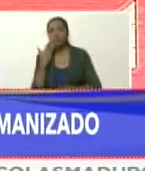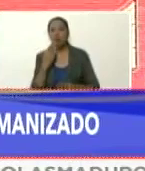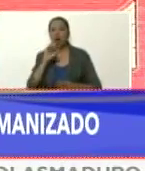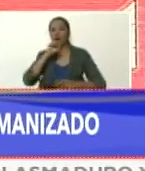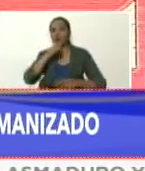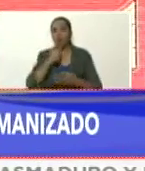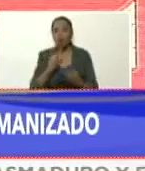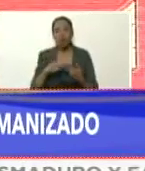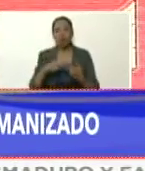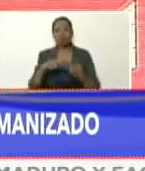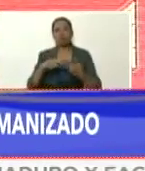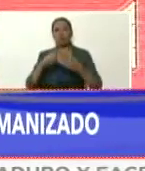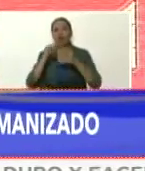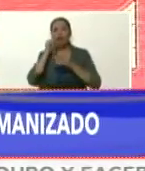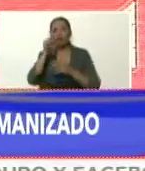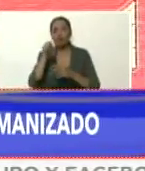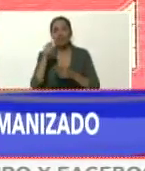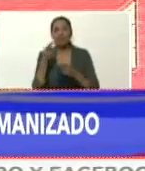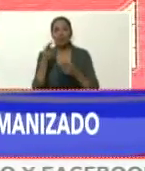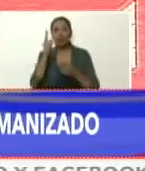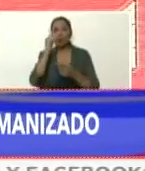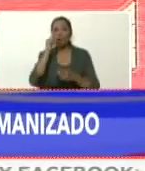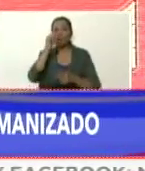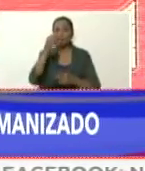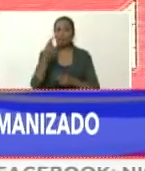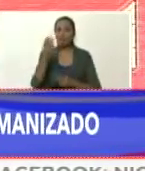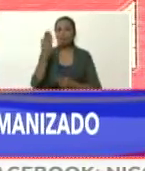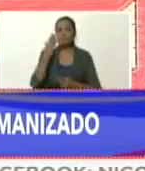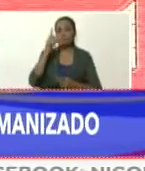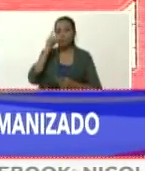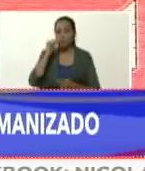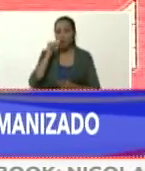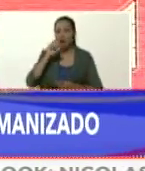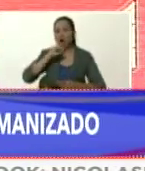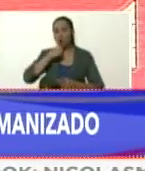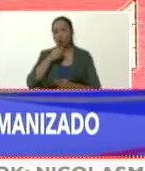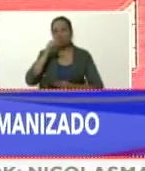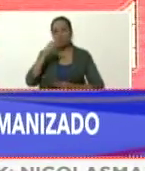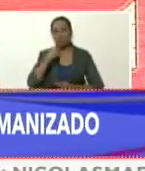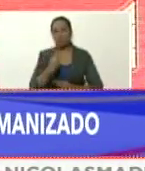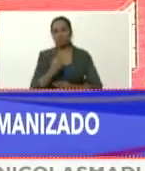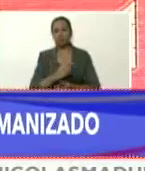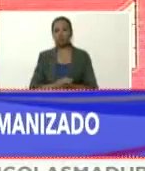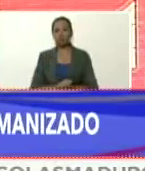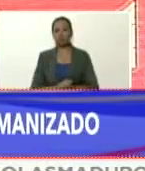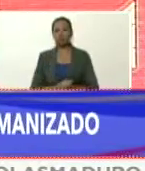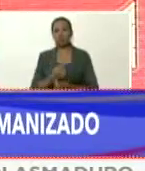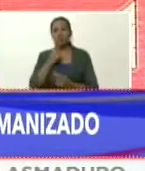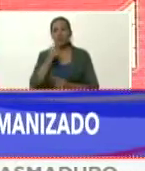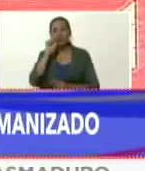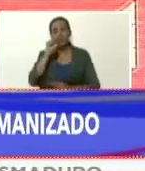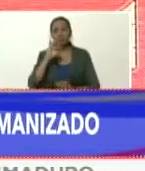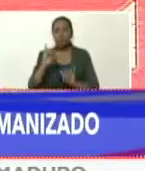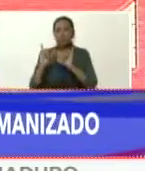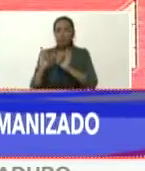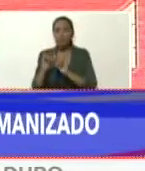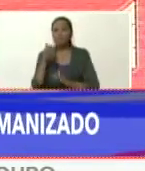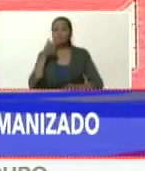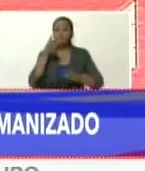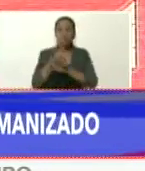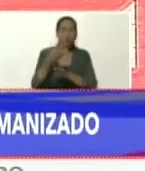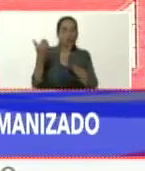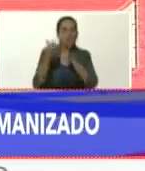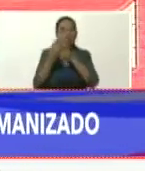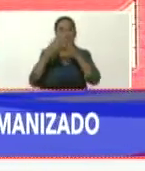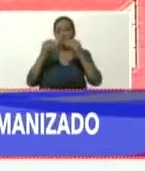abuela. A ti, hombre, padre, abuelo. Te hablo a ti. Vamos a vacunar a los